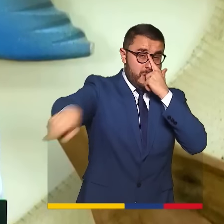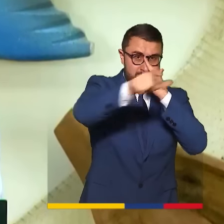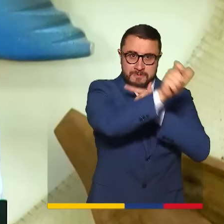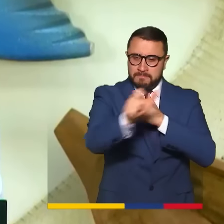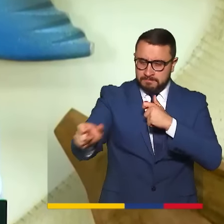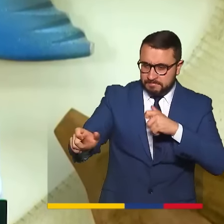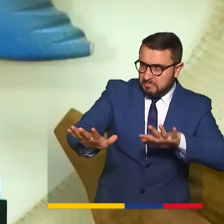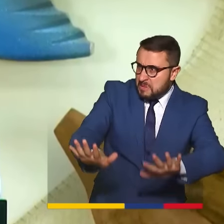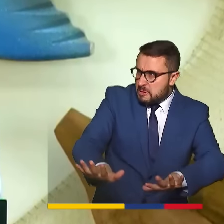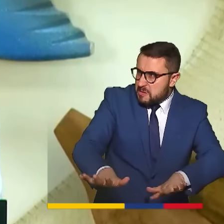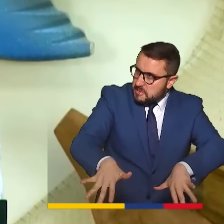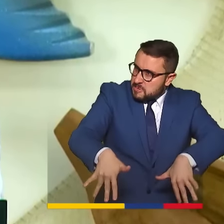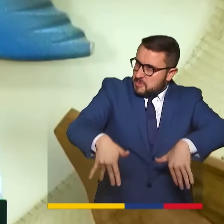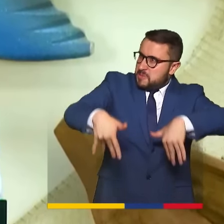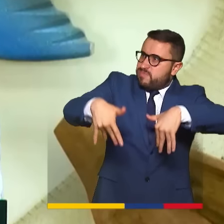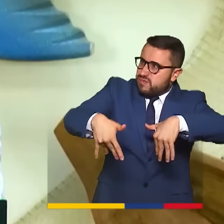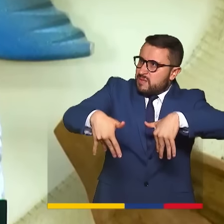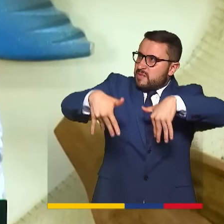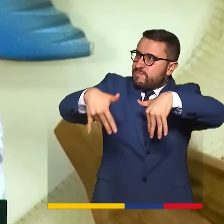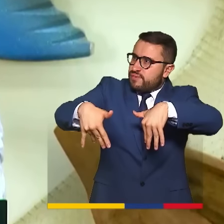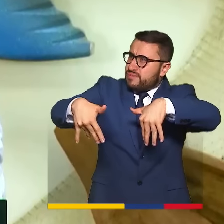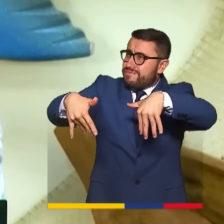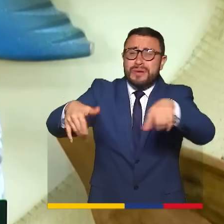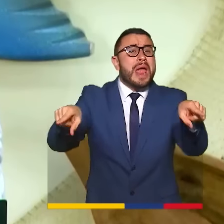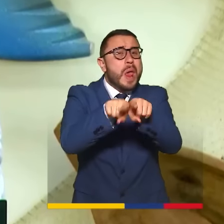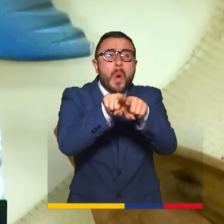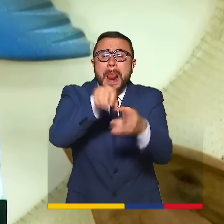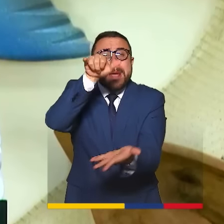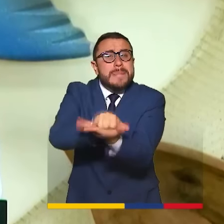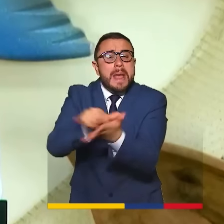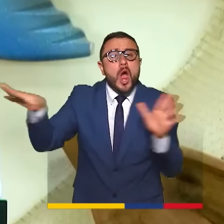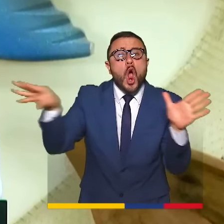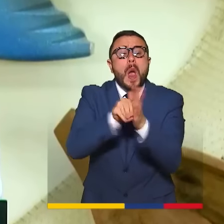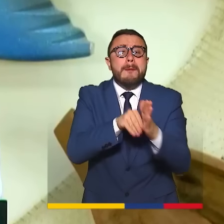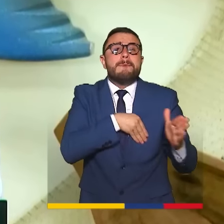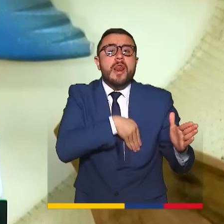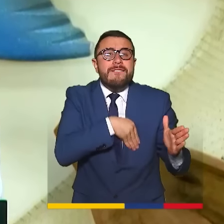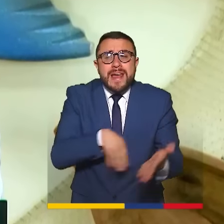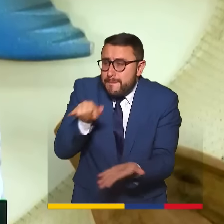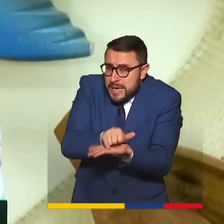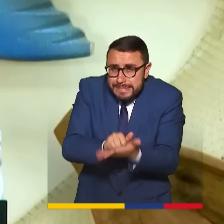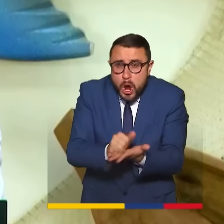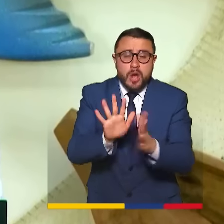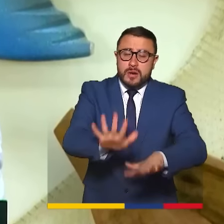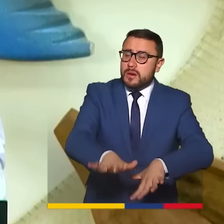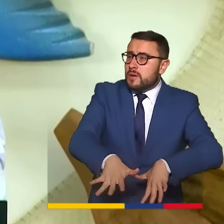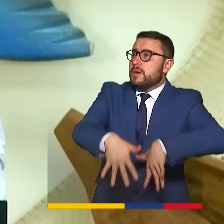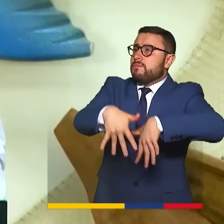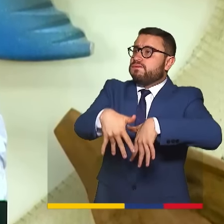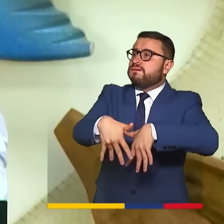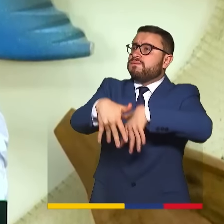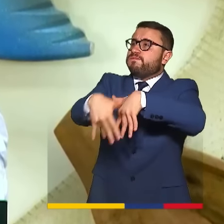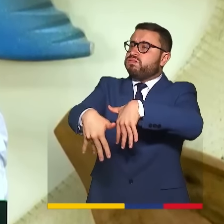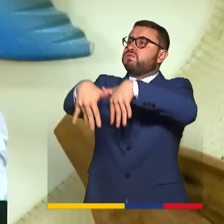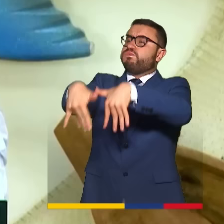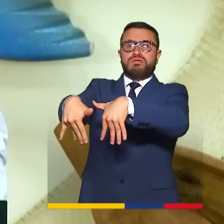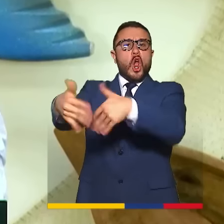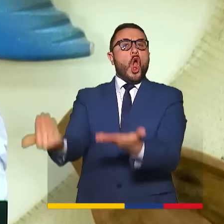habían levantado exactamente como el libertador Bolívar, a decir de